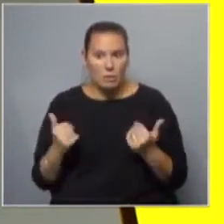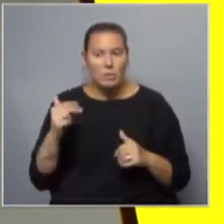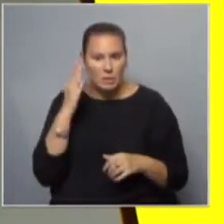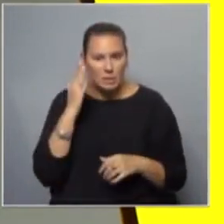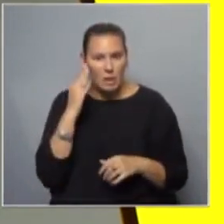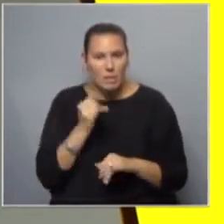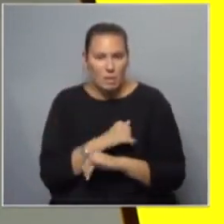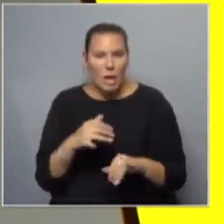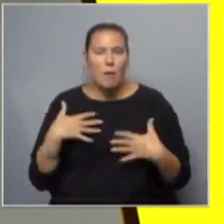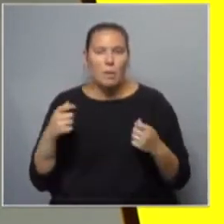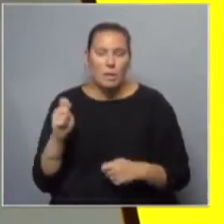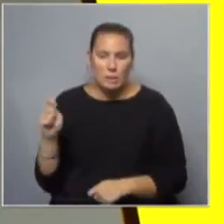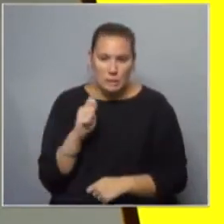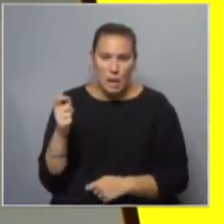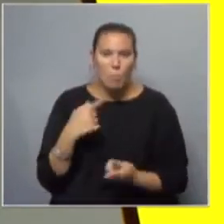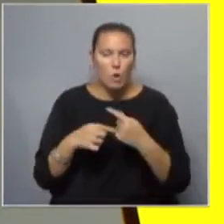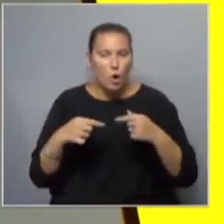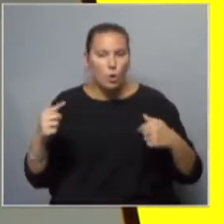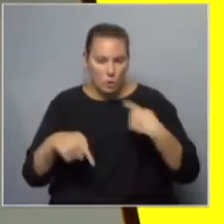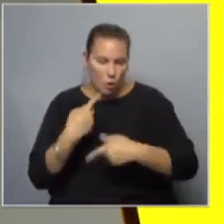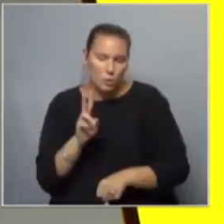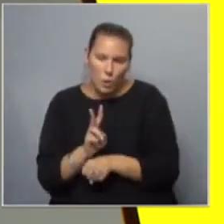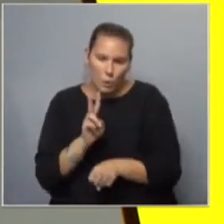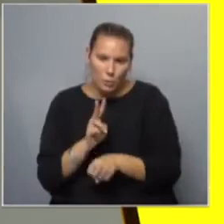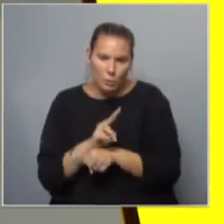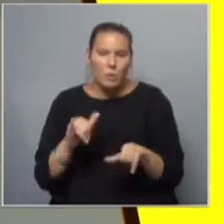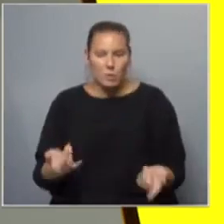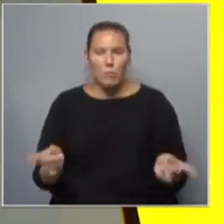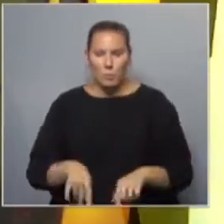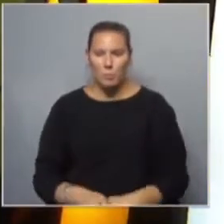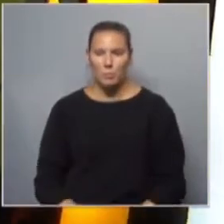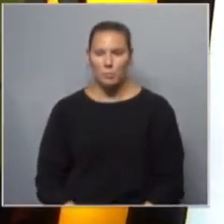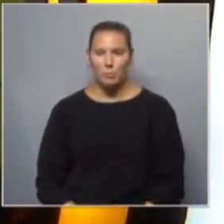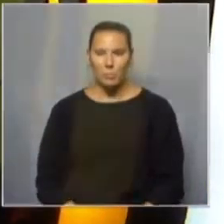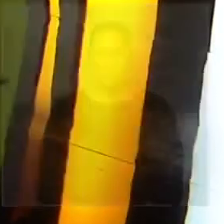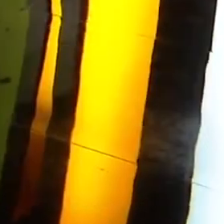la emergencia sanitaria, pero hay un montón de cosas que hay que seguir cuidando. Volvemos con eso.